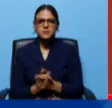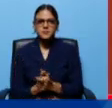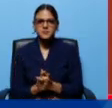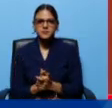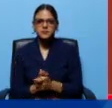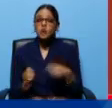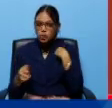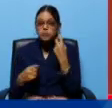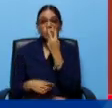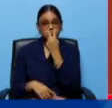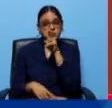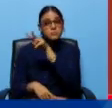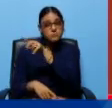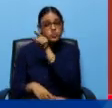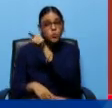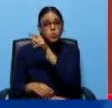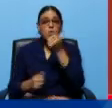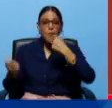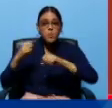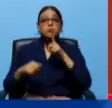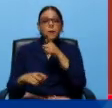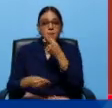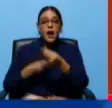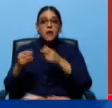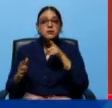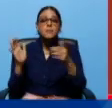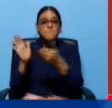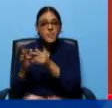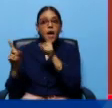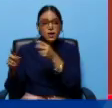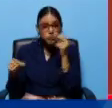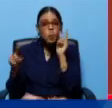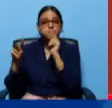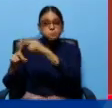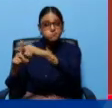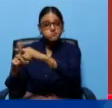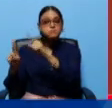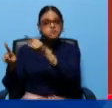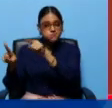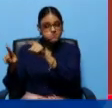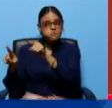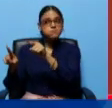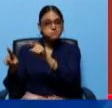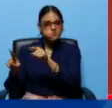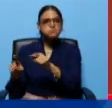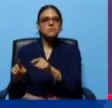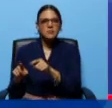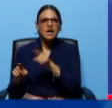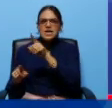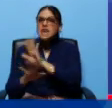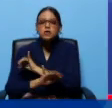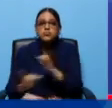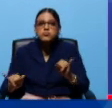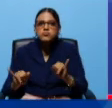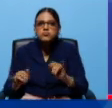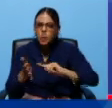Te estoy viendo, Santander. Te estoy viendo. Y eso bastó y